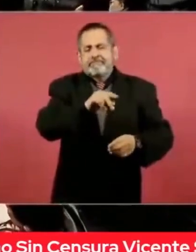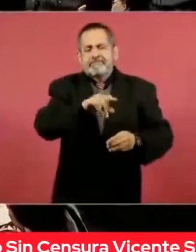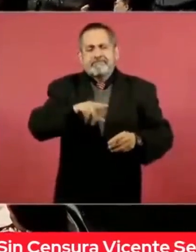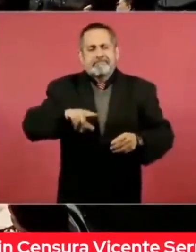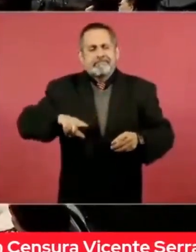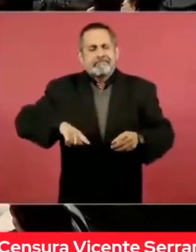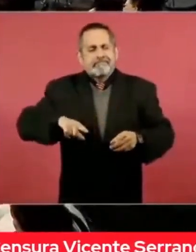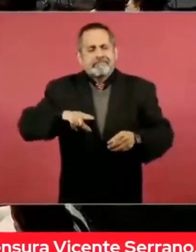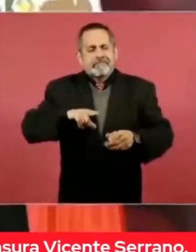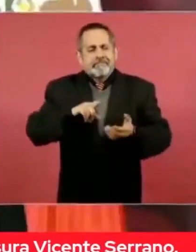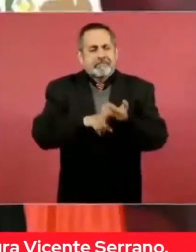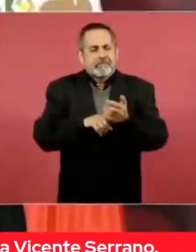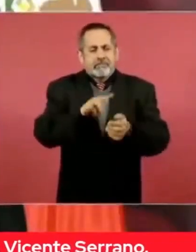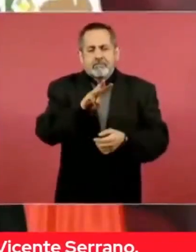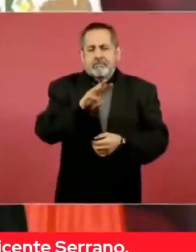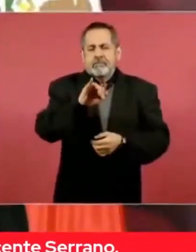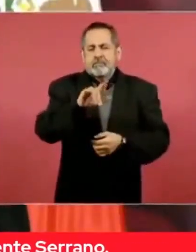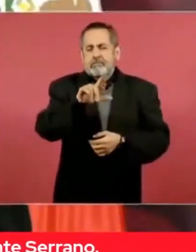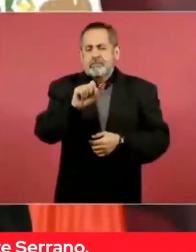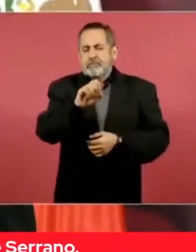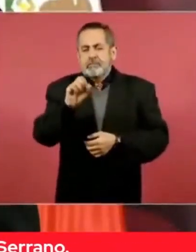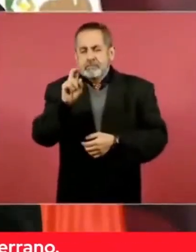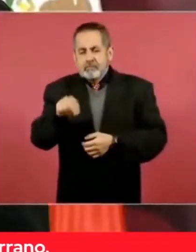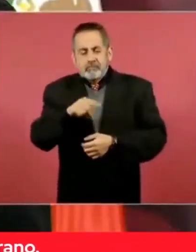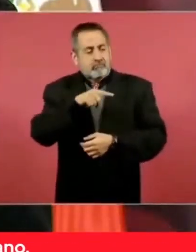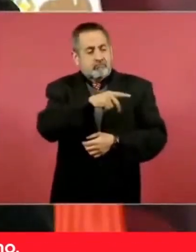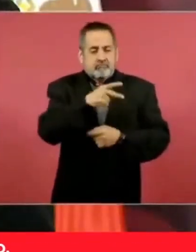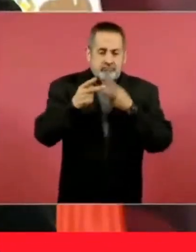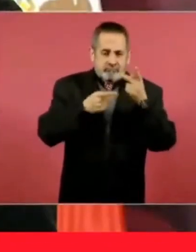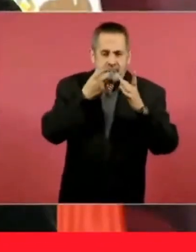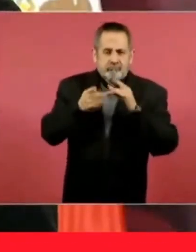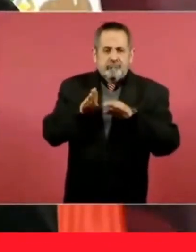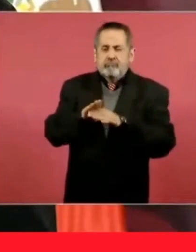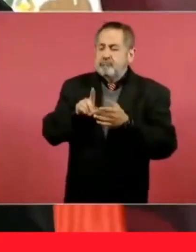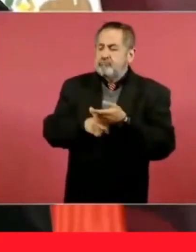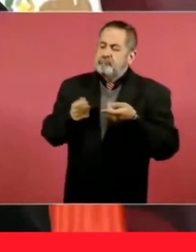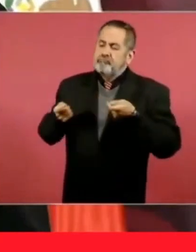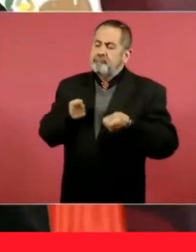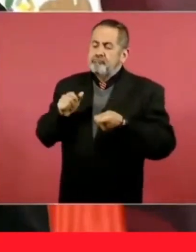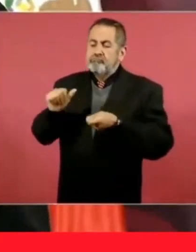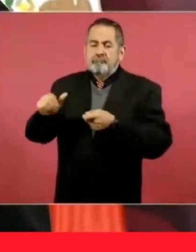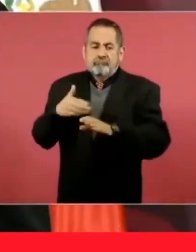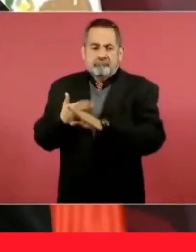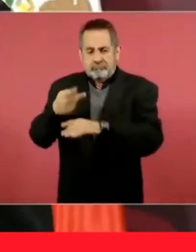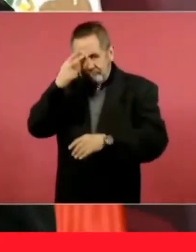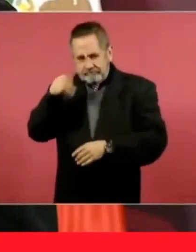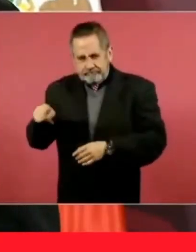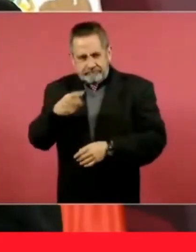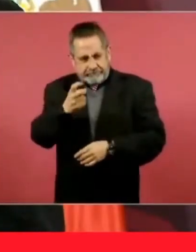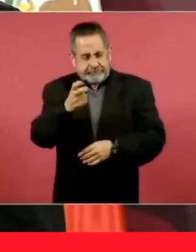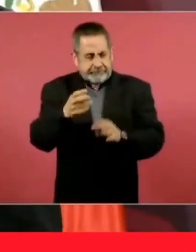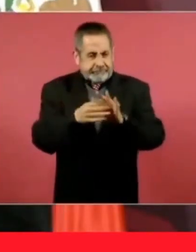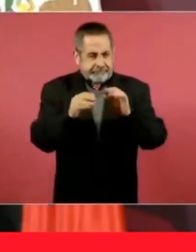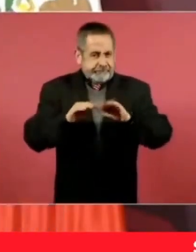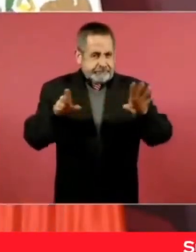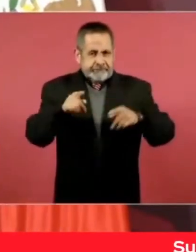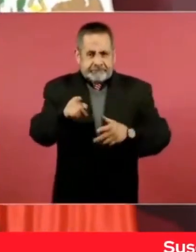de Wilson cuando hablaba de cómo dominar México